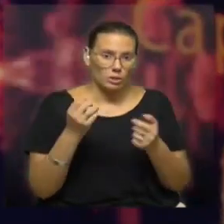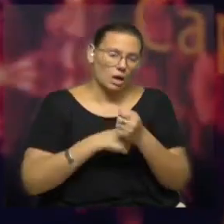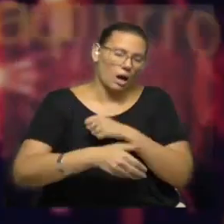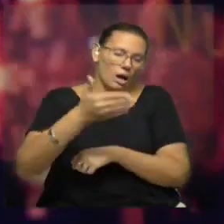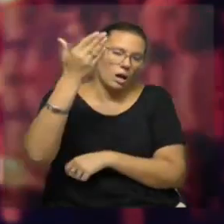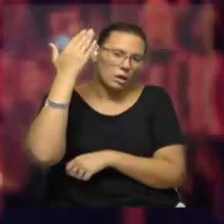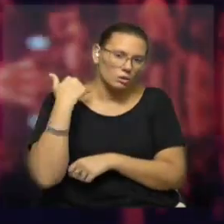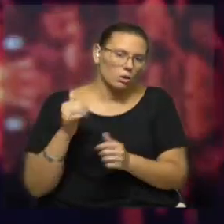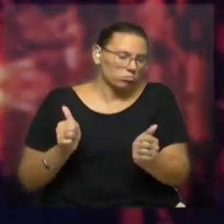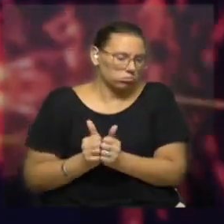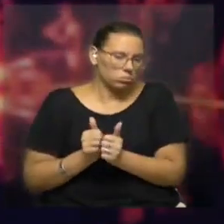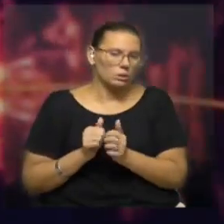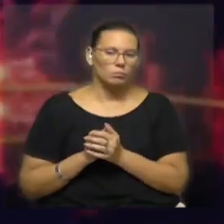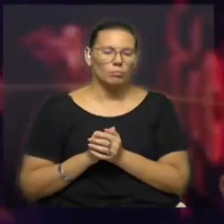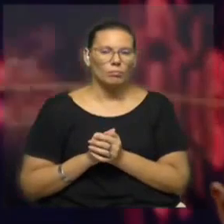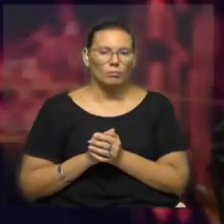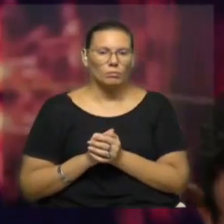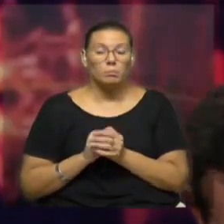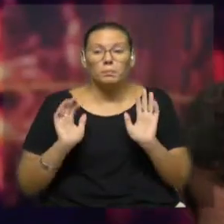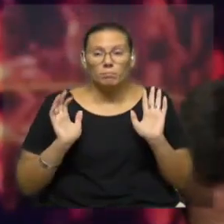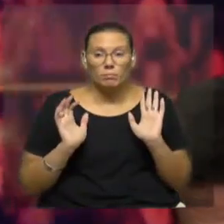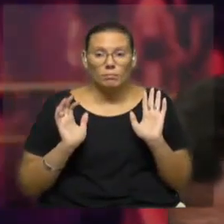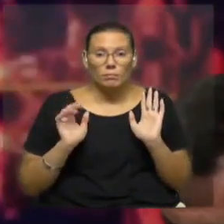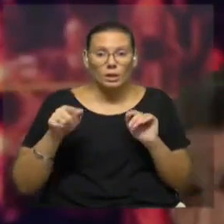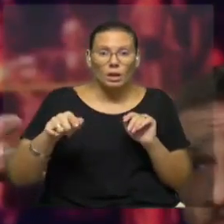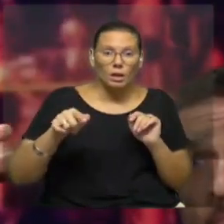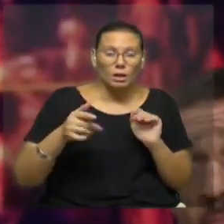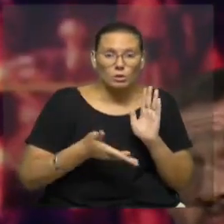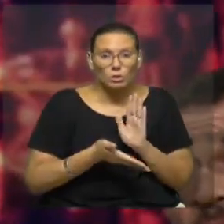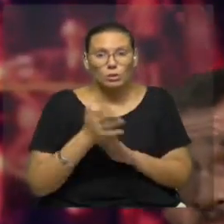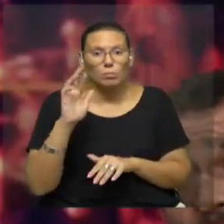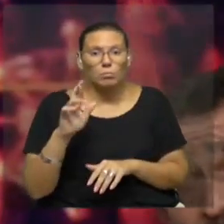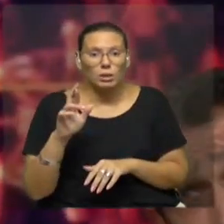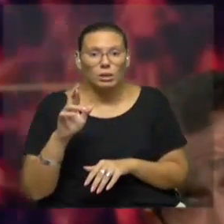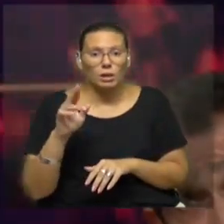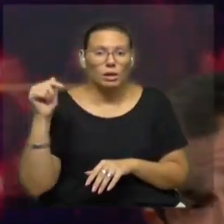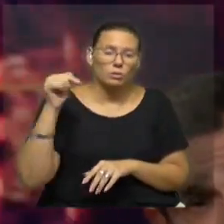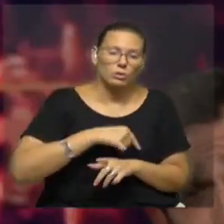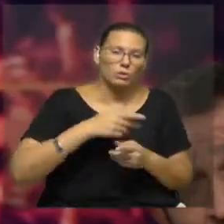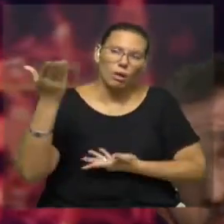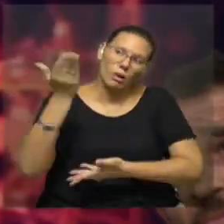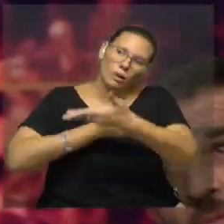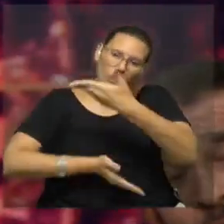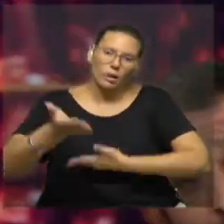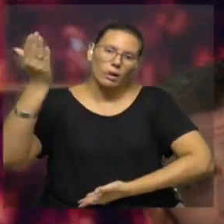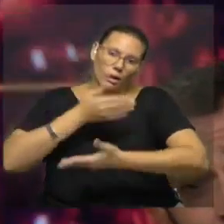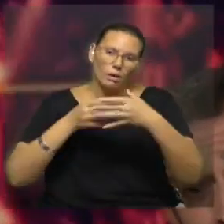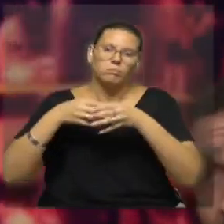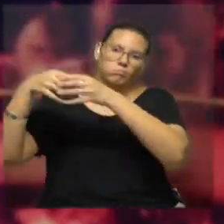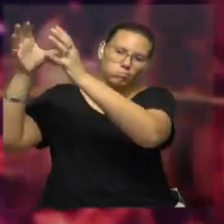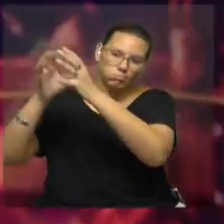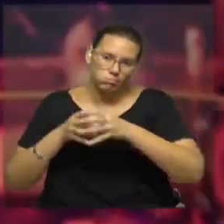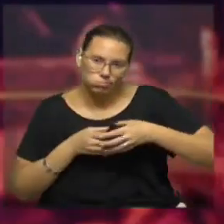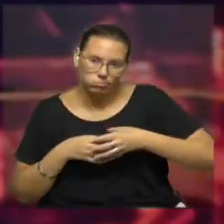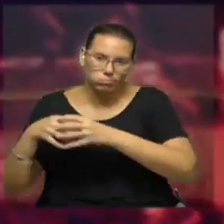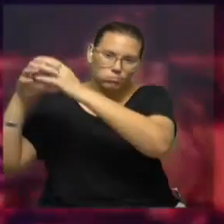años tocamos con ellos. Y bueno, ellos nos llevan para el Rossi, nosotros lo traemos para la trastienda. Y bueno, y Buenos Aires